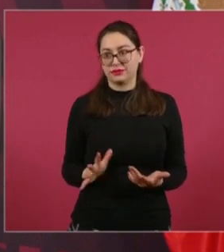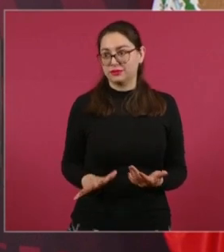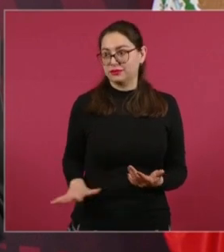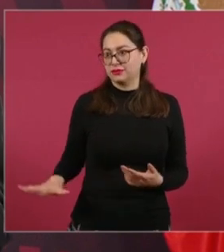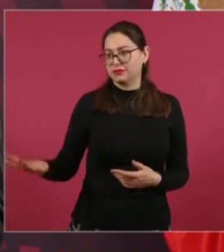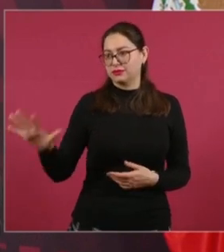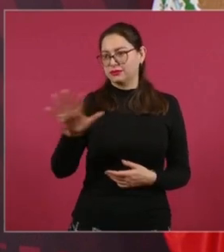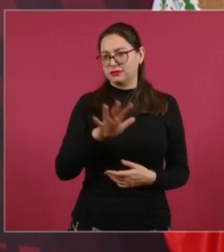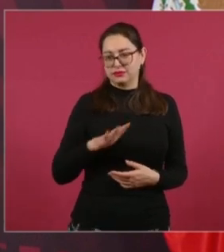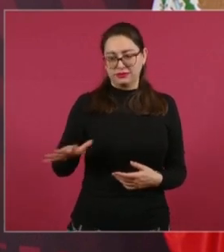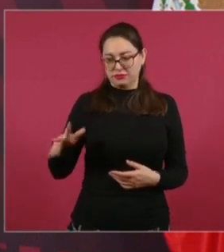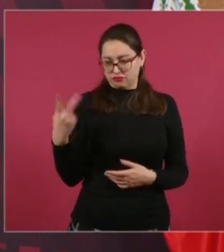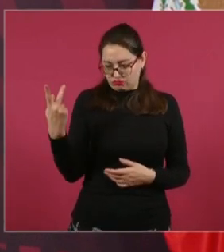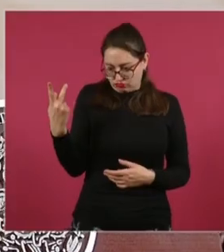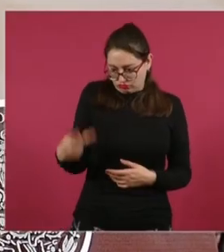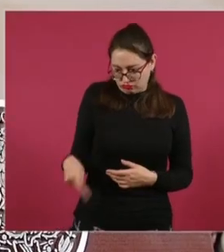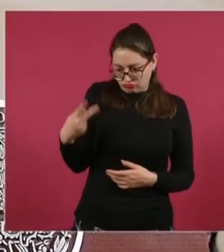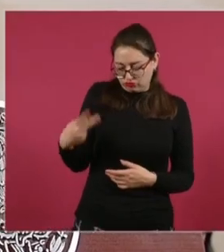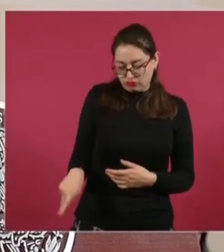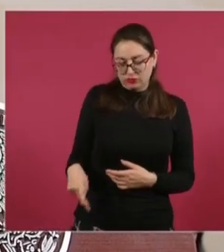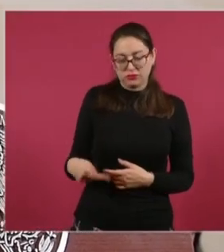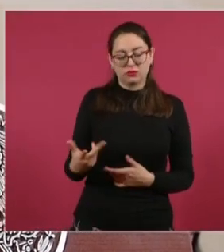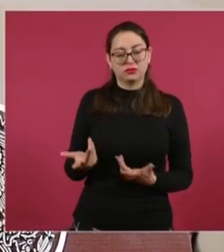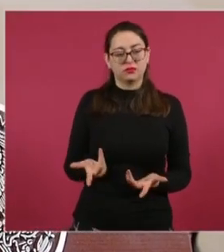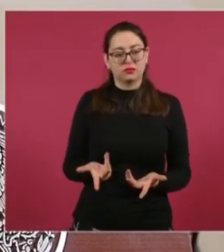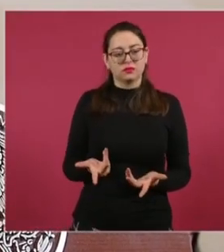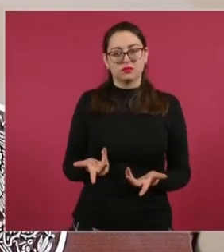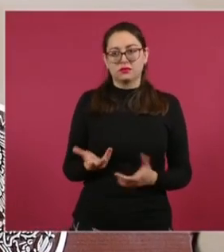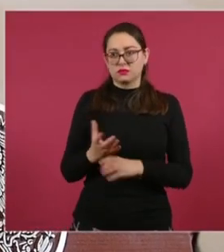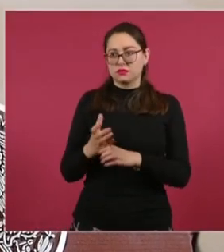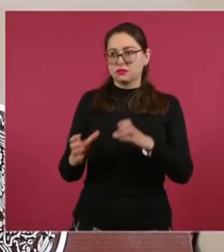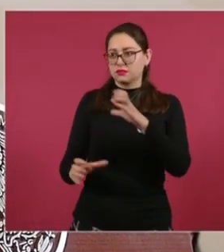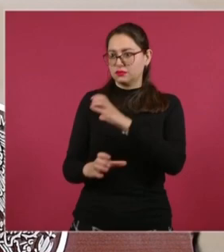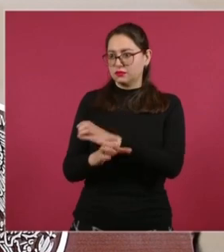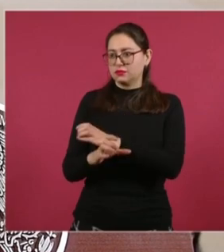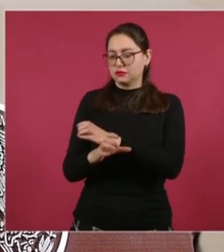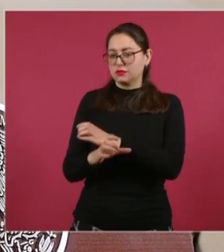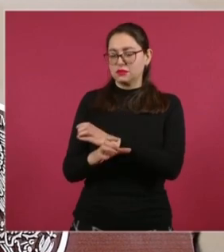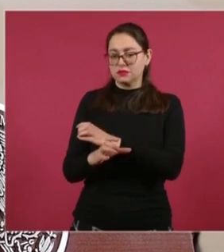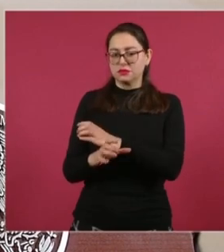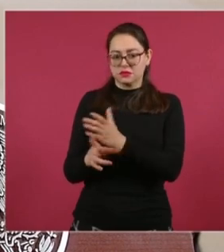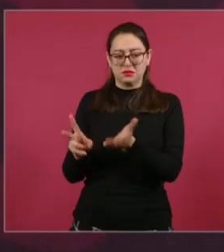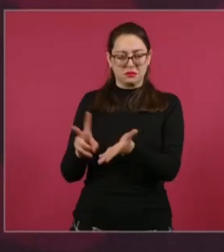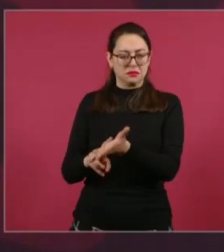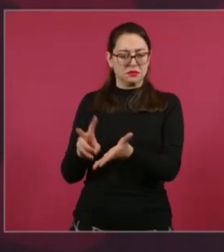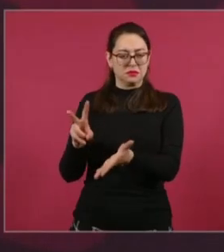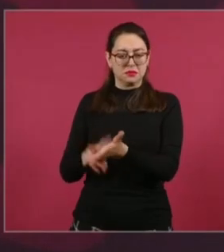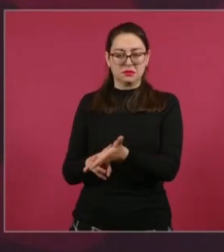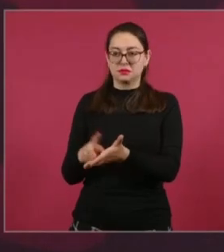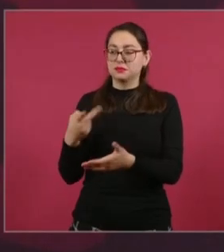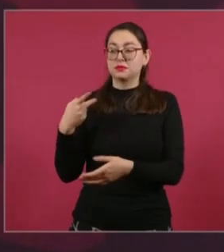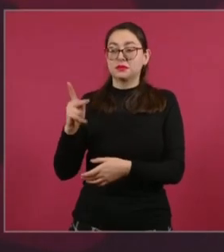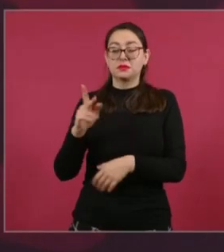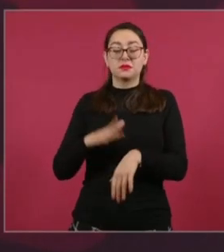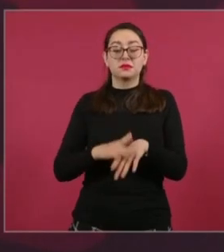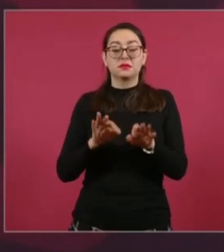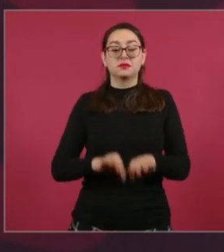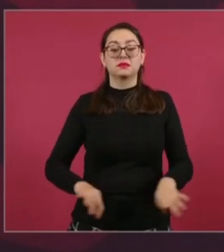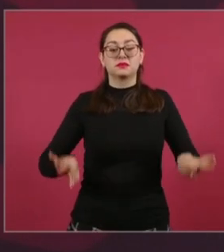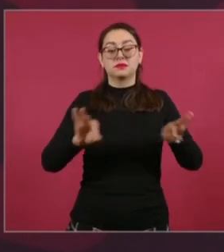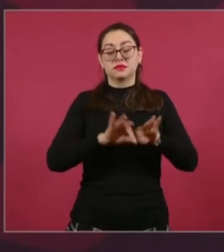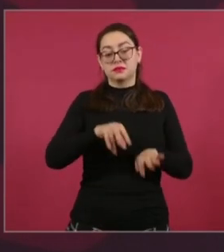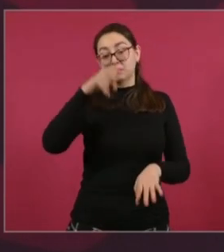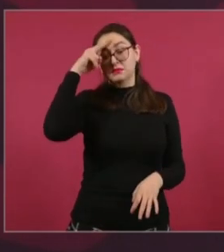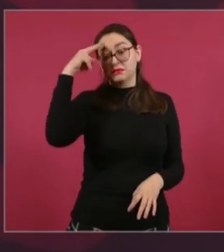es lo que somos, es lo